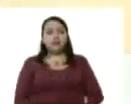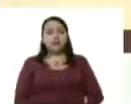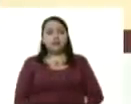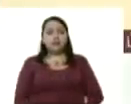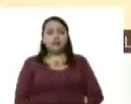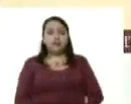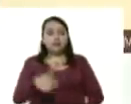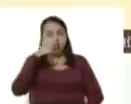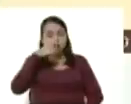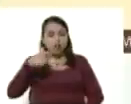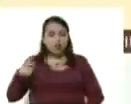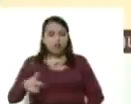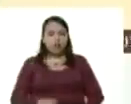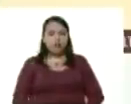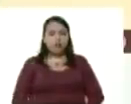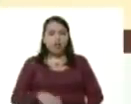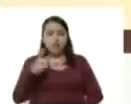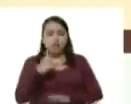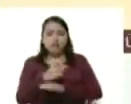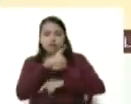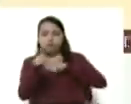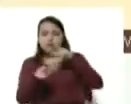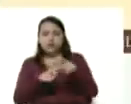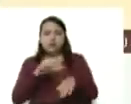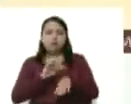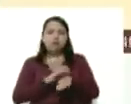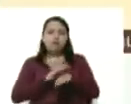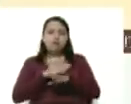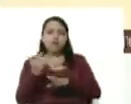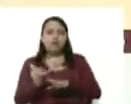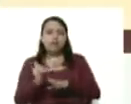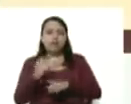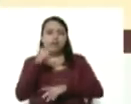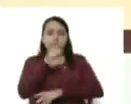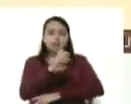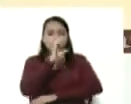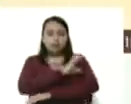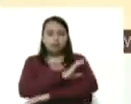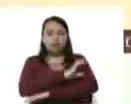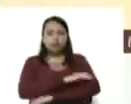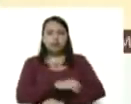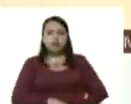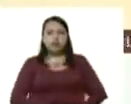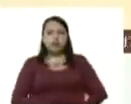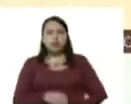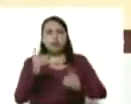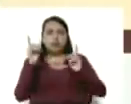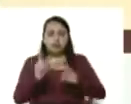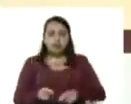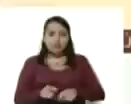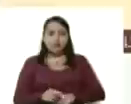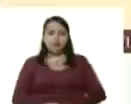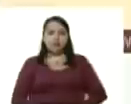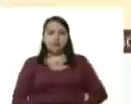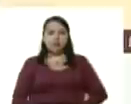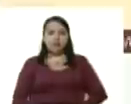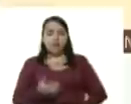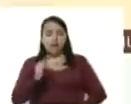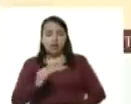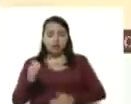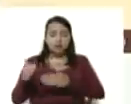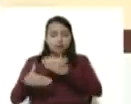de Guyana debe preguntarse por qué esta actuación, que además en este momento, bueno, está